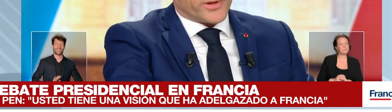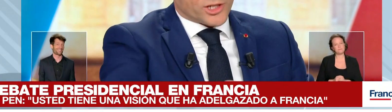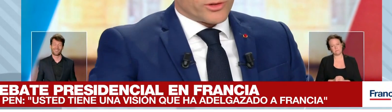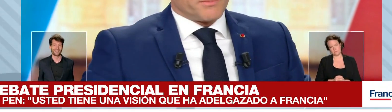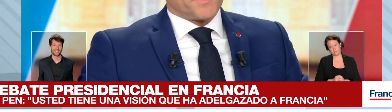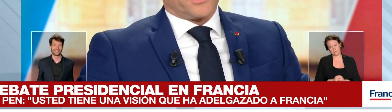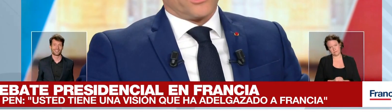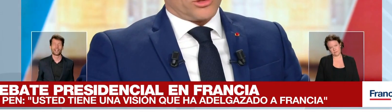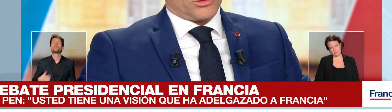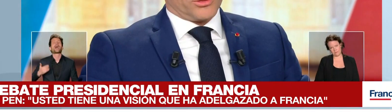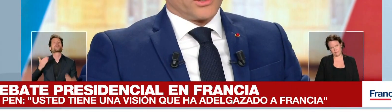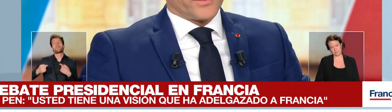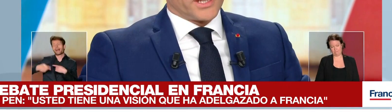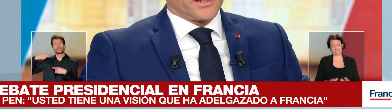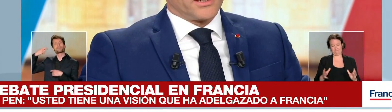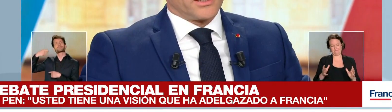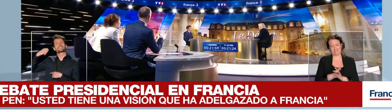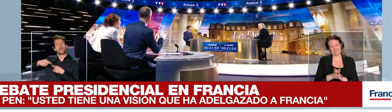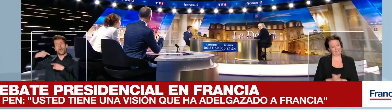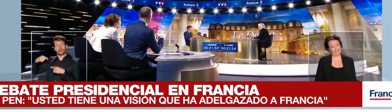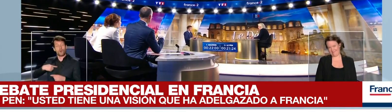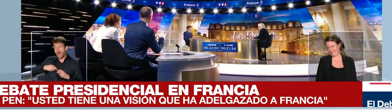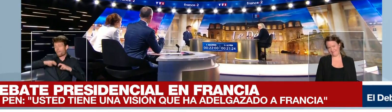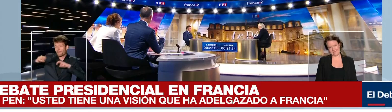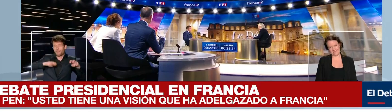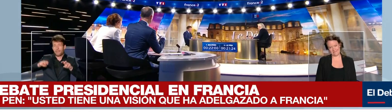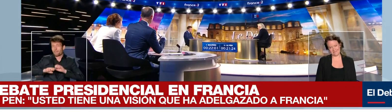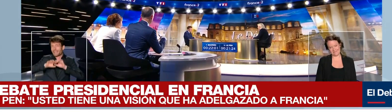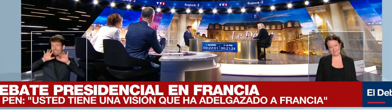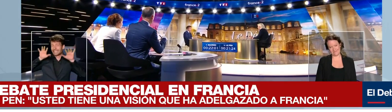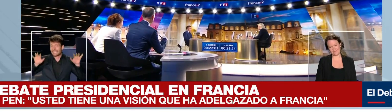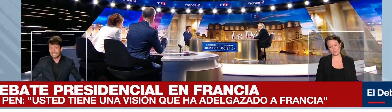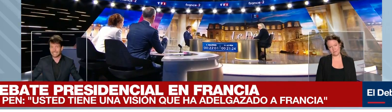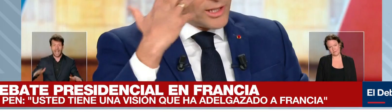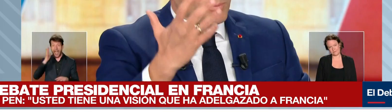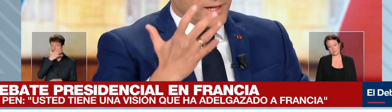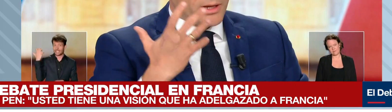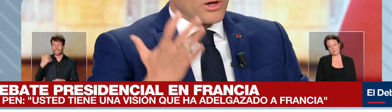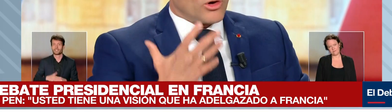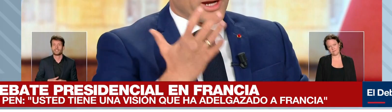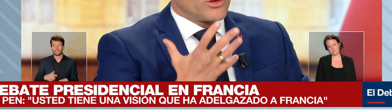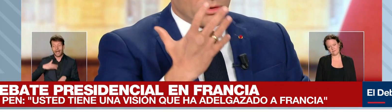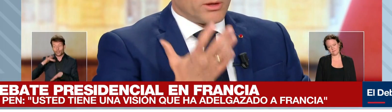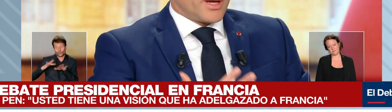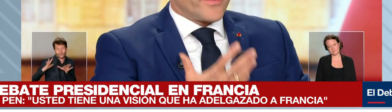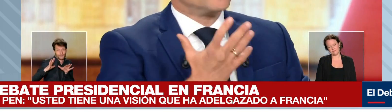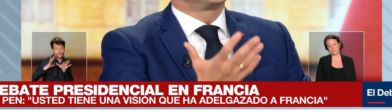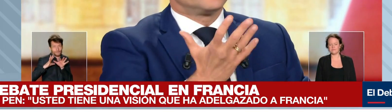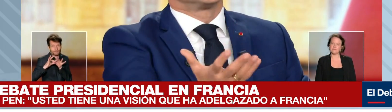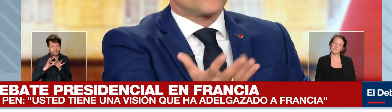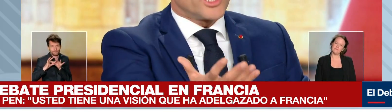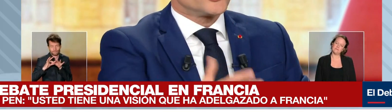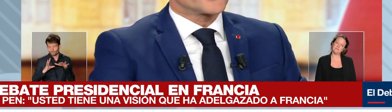África. Yo hice más viajes que ninguno de mis predecesores al continente africano. Refundé esa